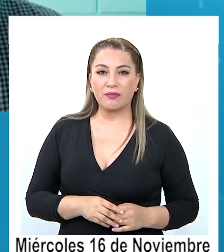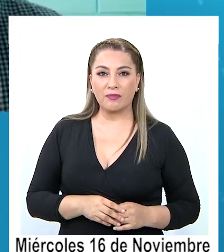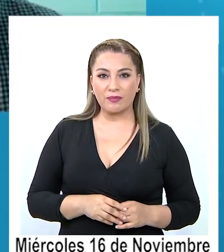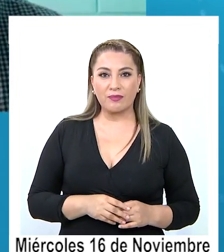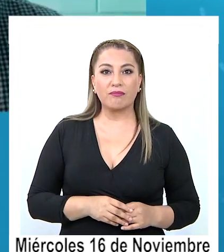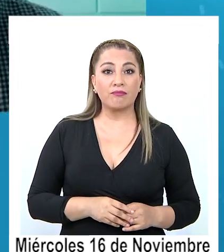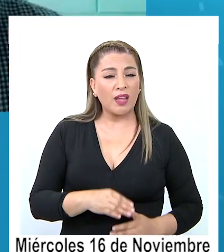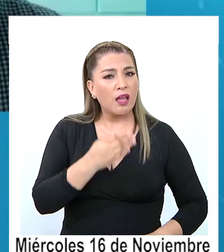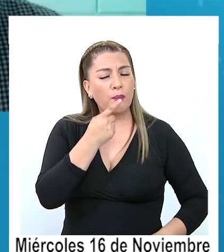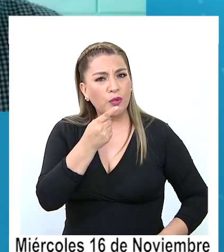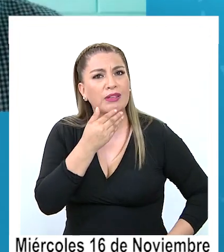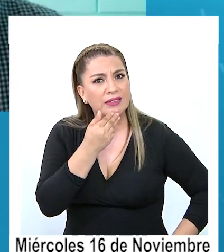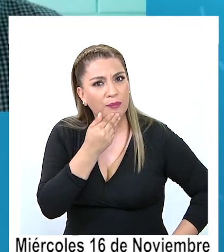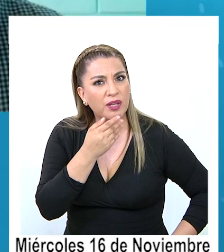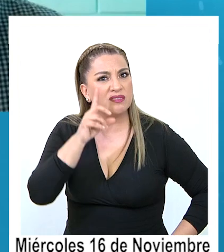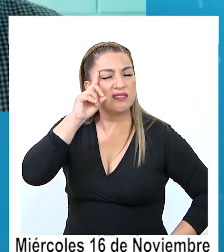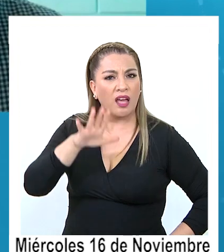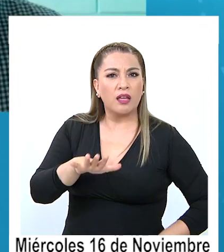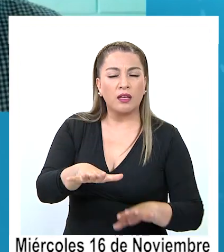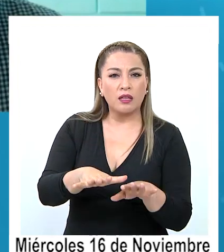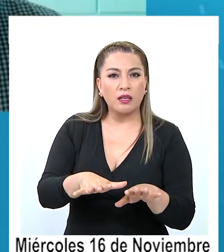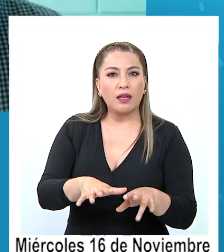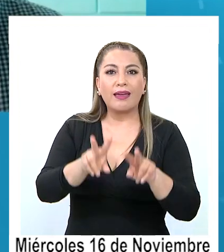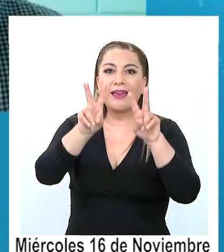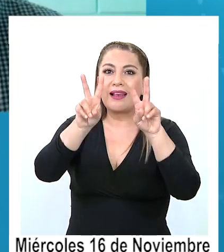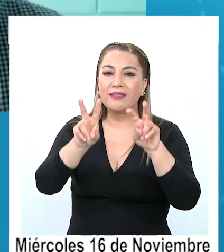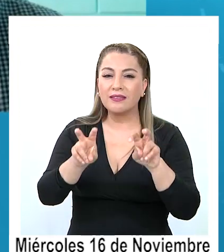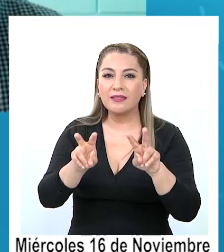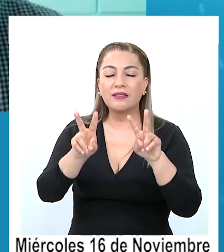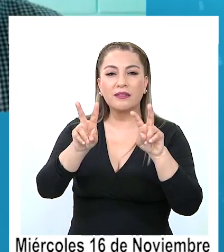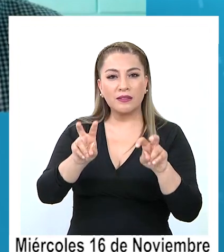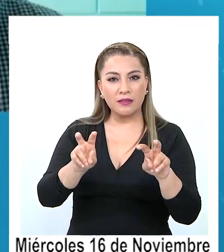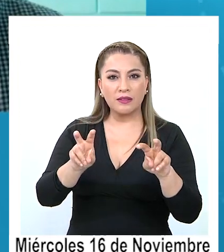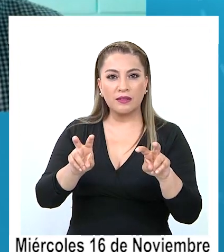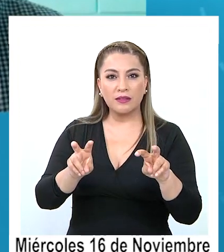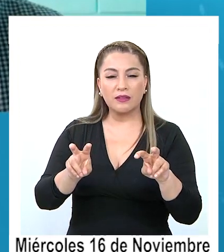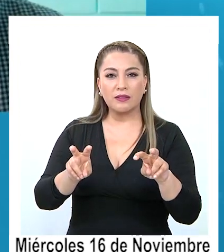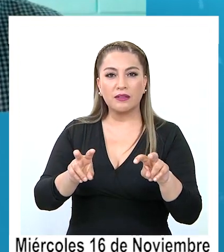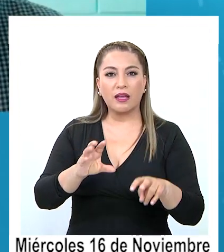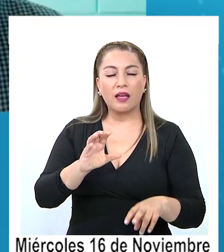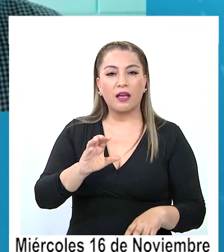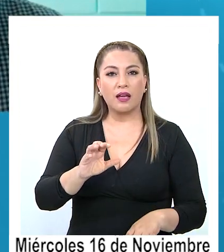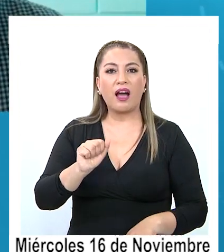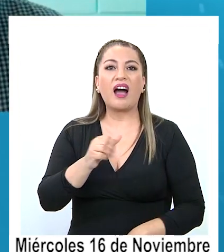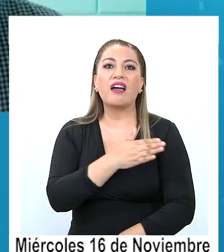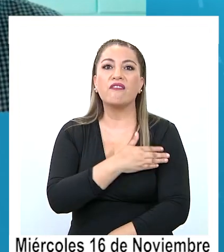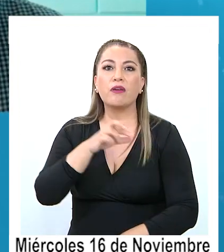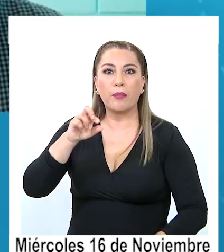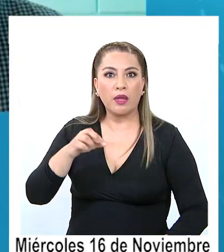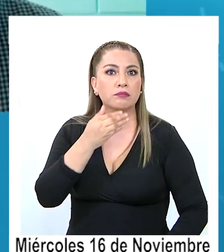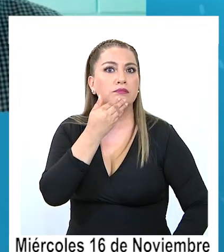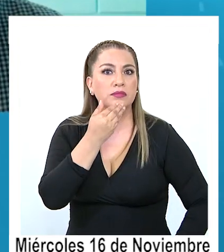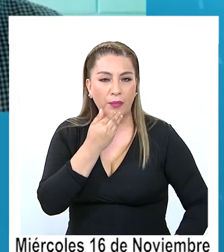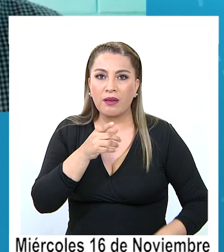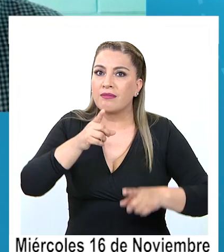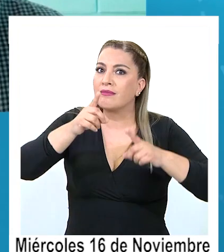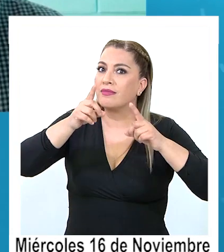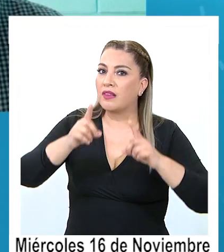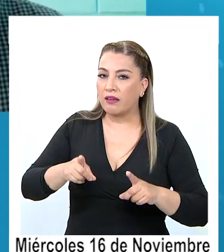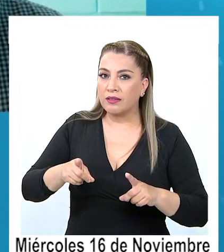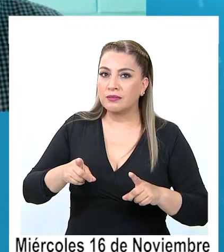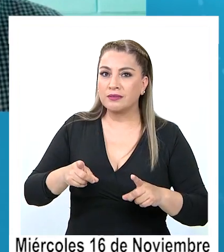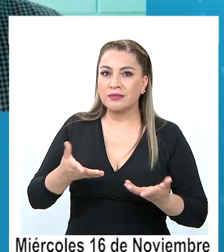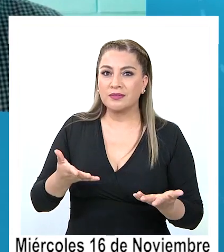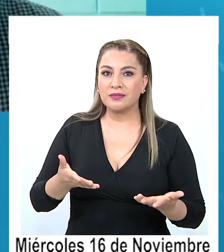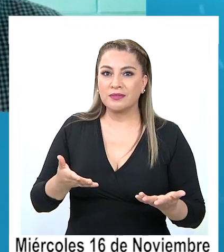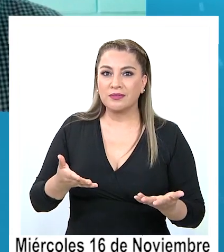Sí, entre otras opciones. incluso entiendo que hasta el tema de las cuentas de capitalización individuales, las AFP, también van a